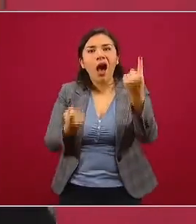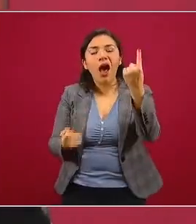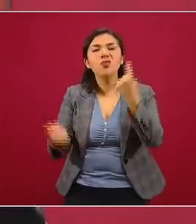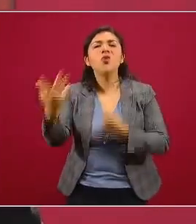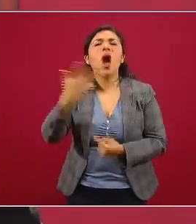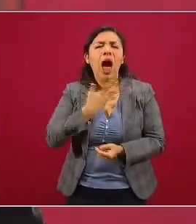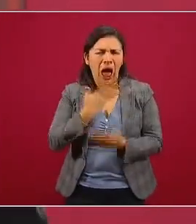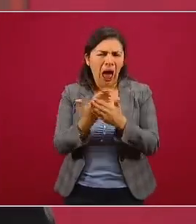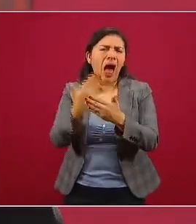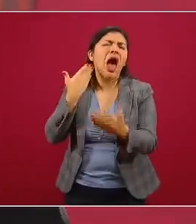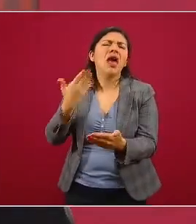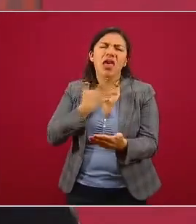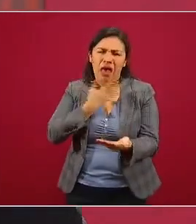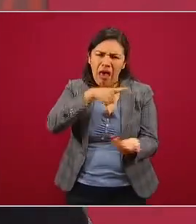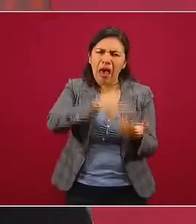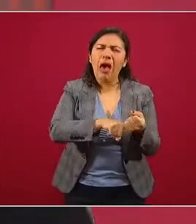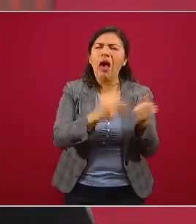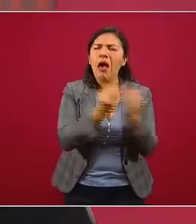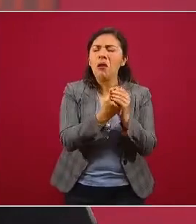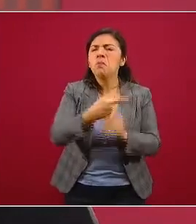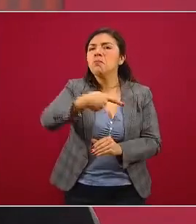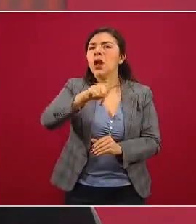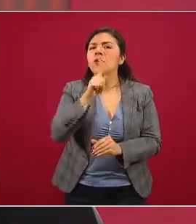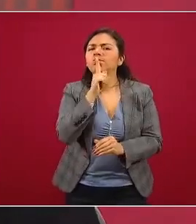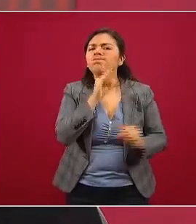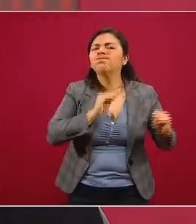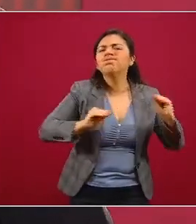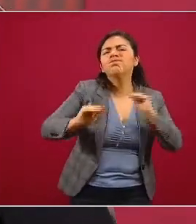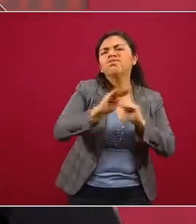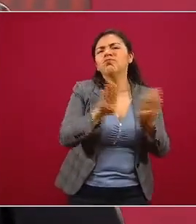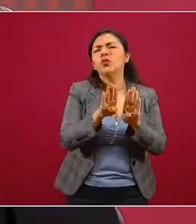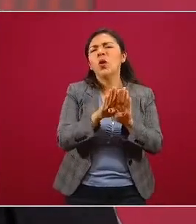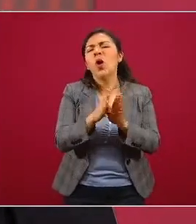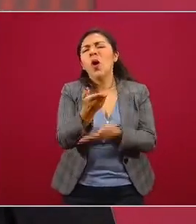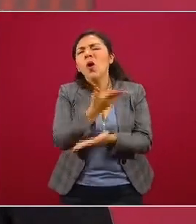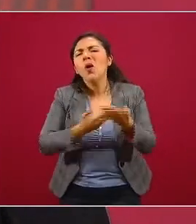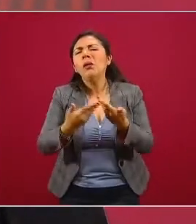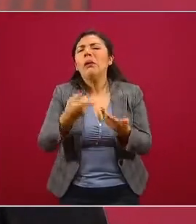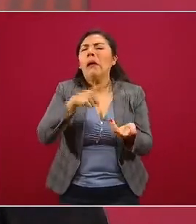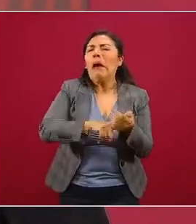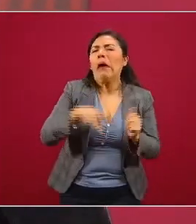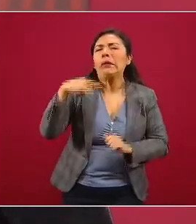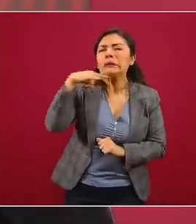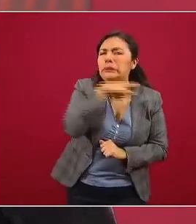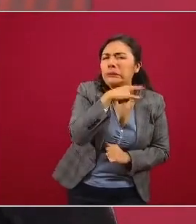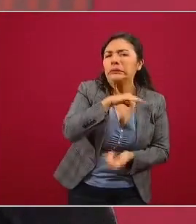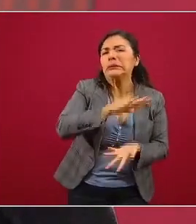existía, pero no se manifestaba por la hipocresía.